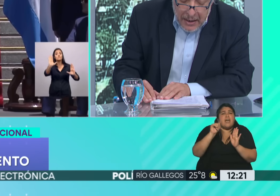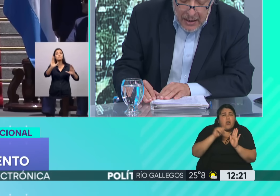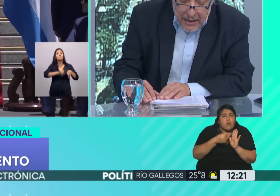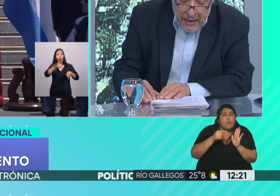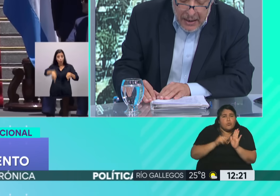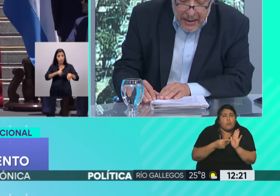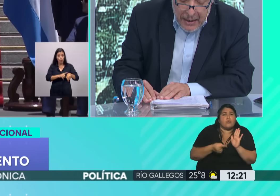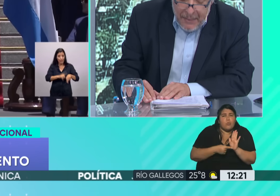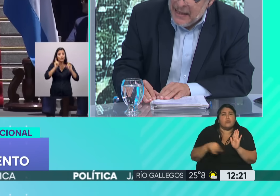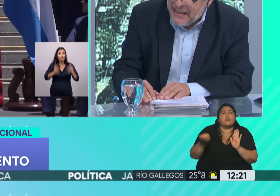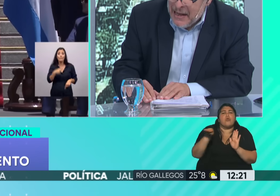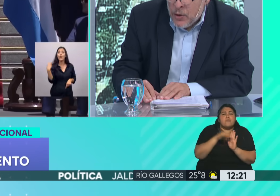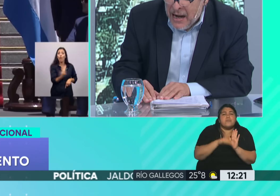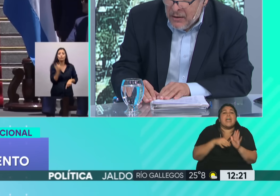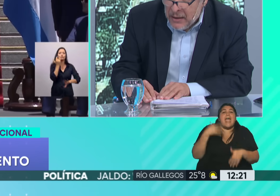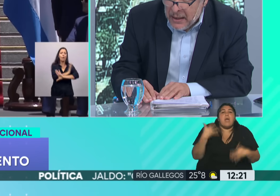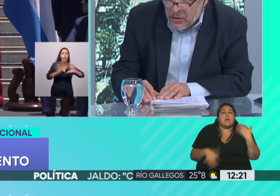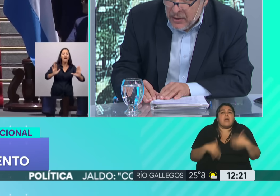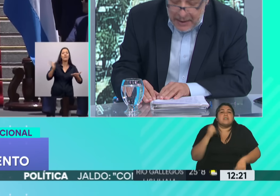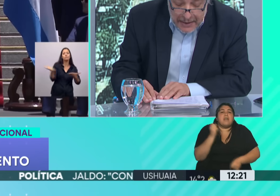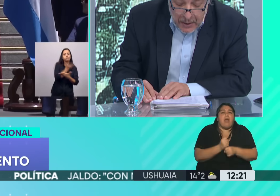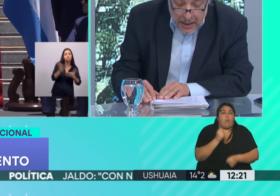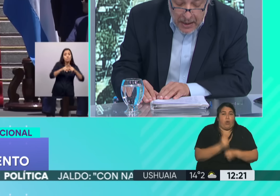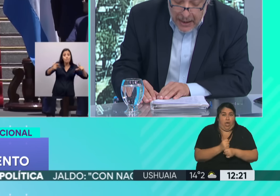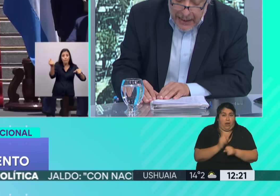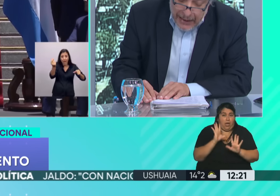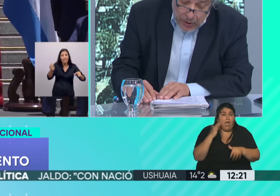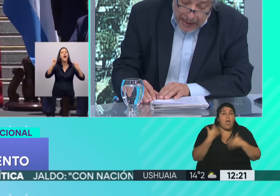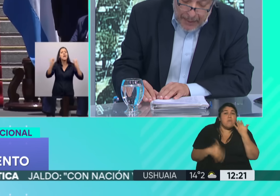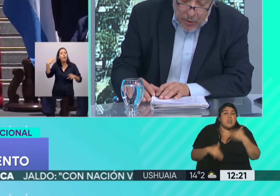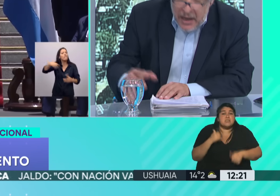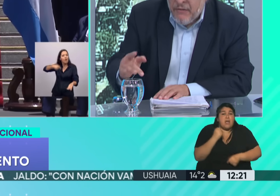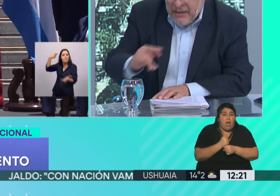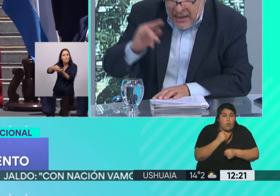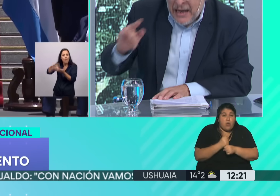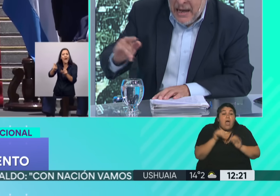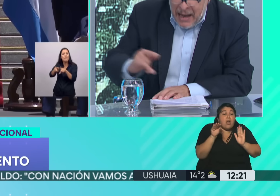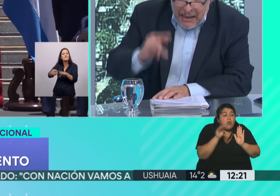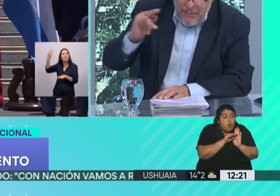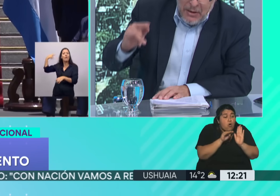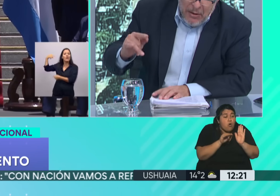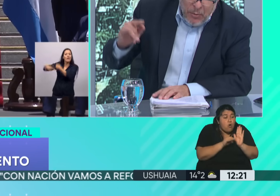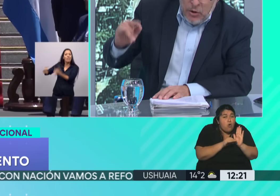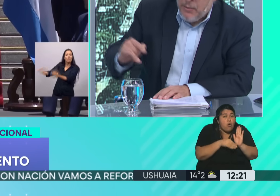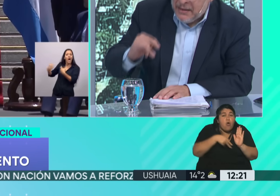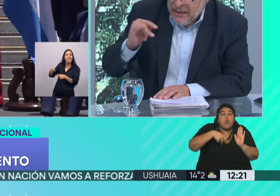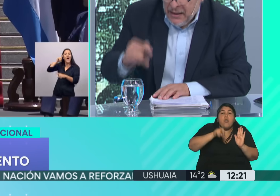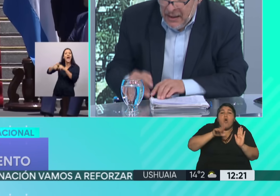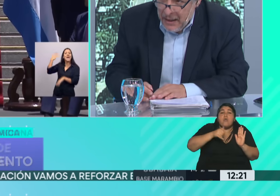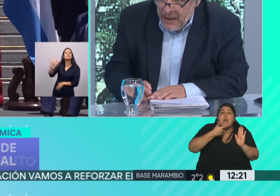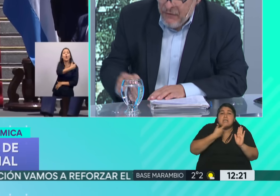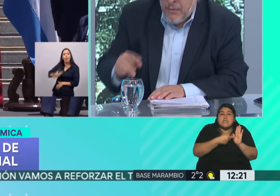con eh emergencia laboral una declaración de emergencia laboral y no noras que podrían afectar acá acá vamos a hablar un poquito